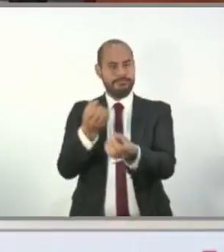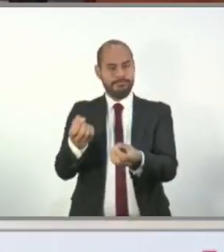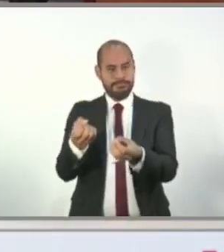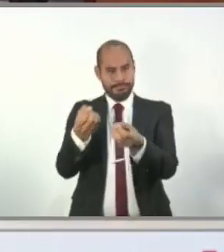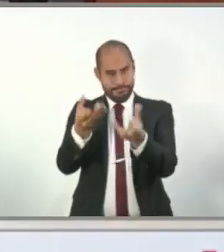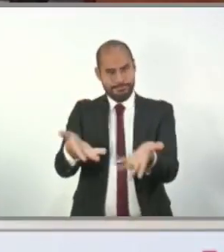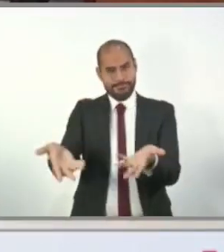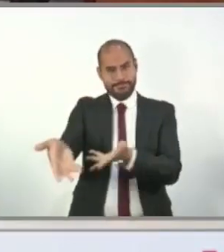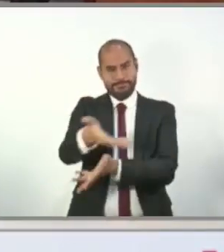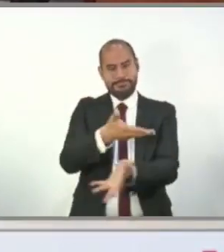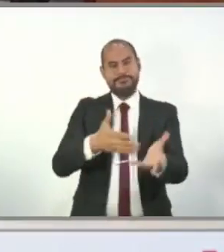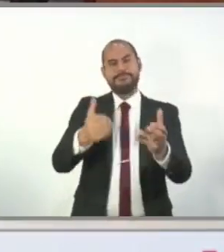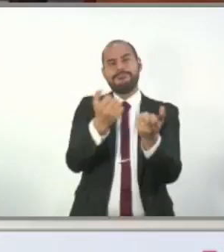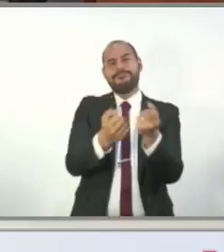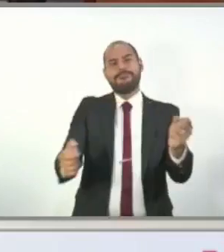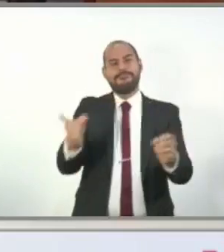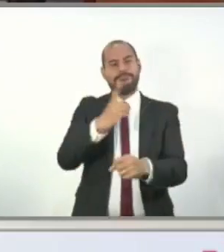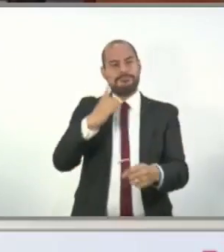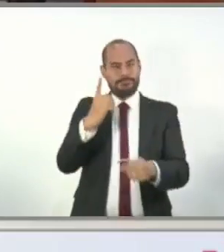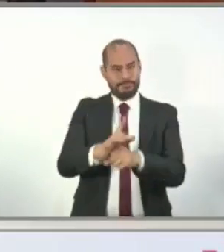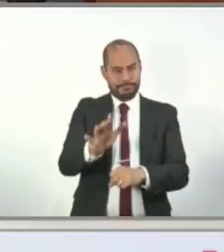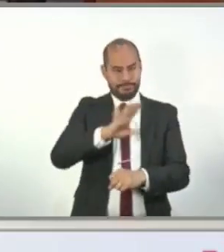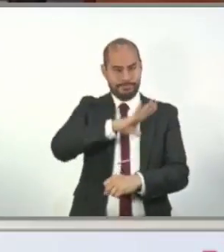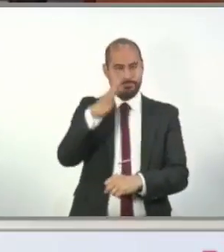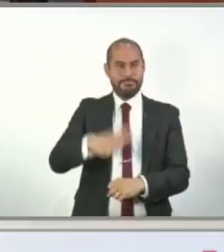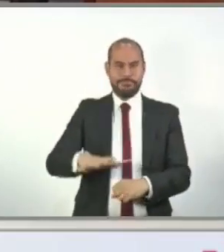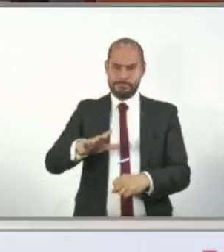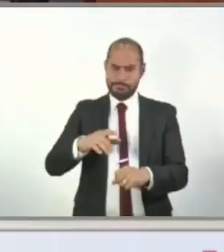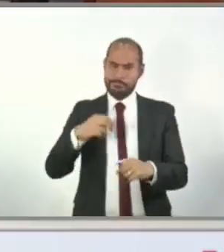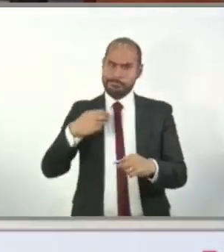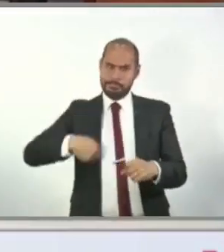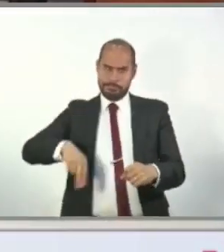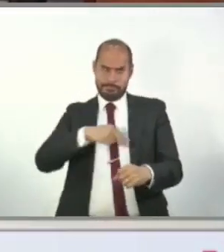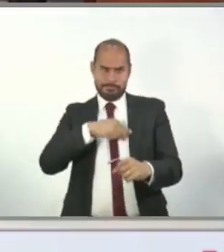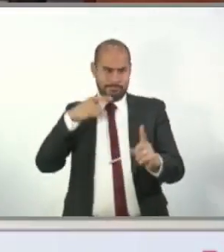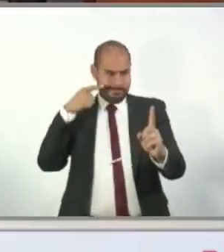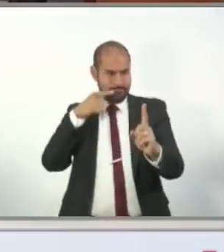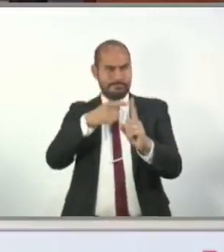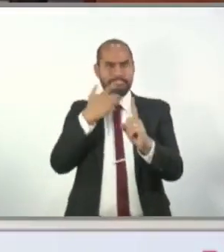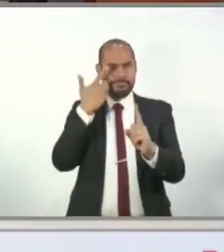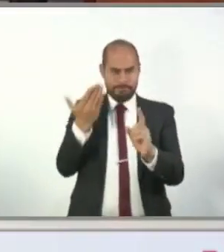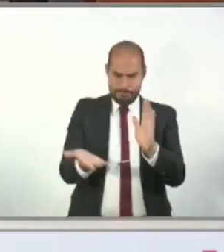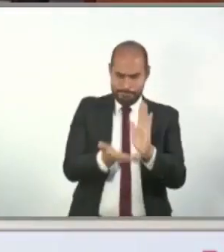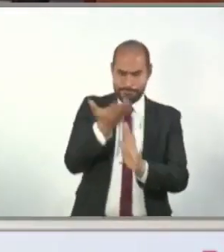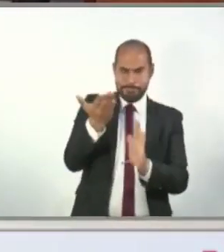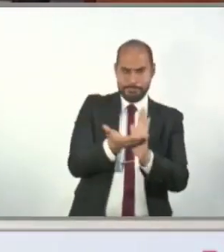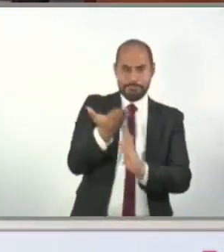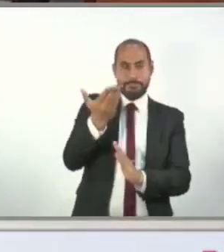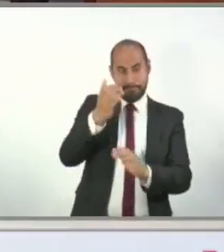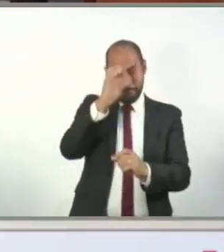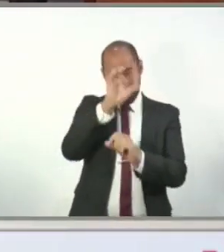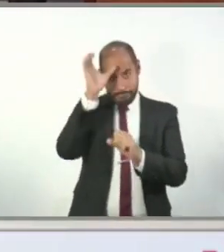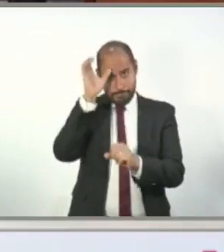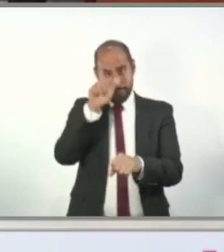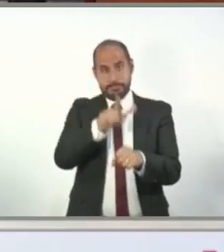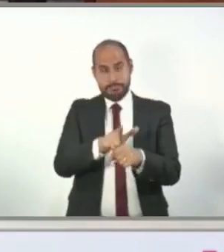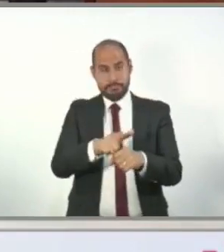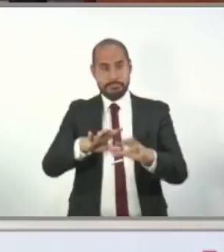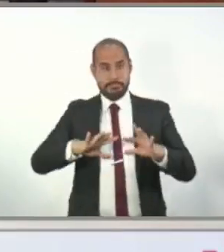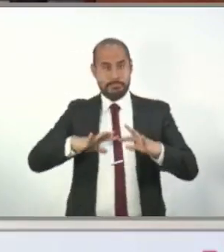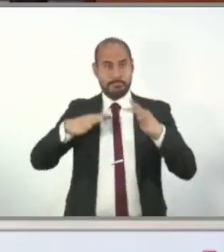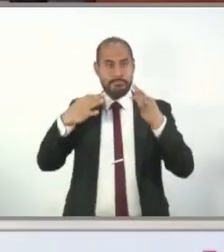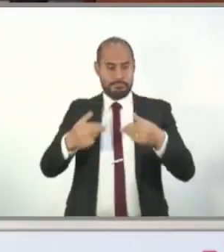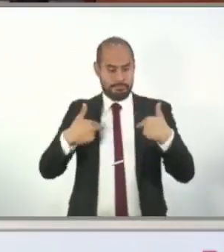a la sociedad entera, reivindicando su vocación como una actividad constructora de cultura ciudadana y formadora